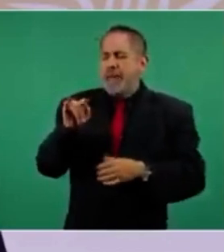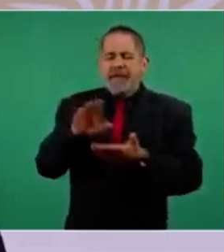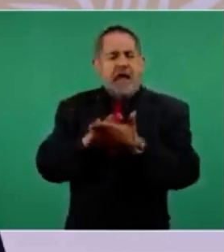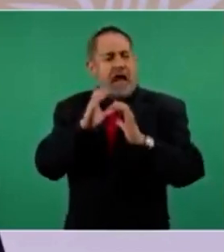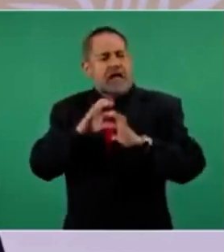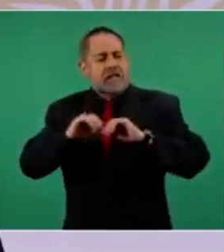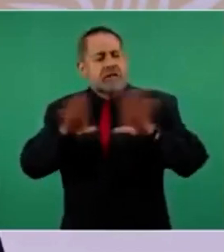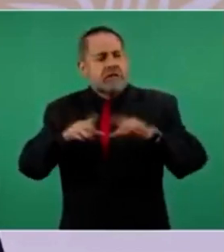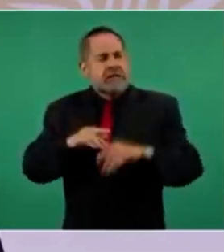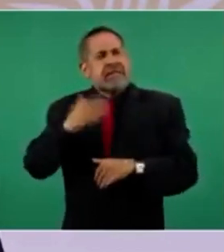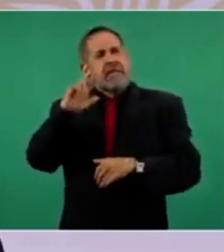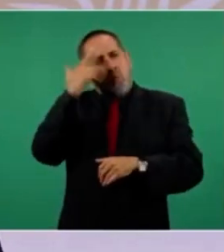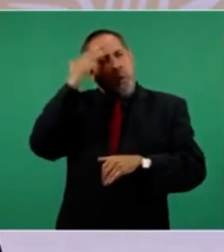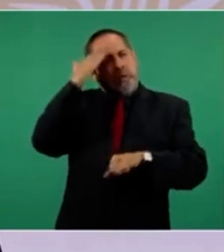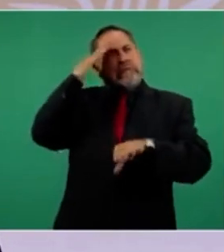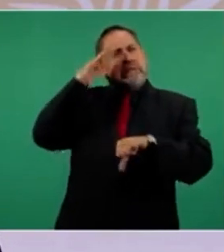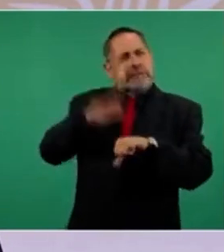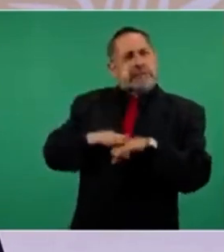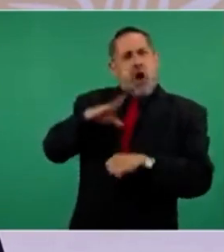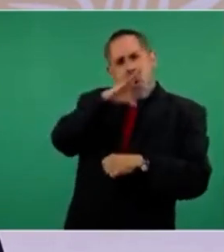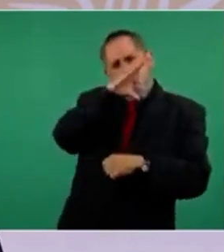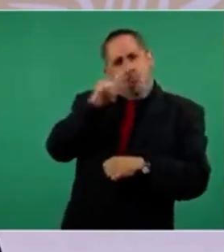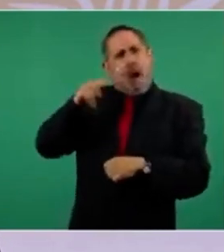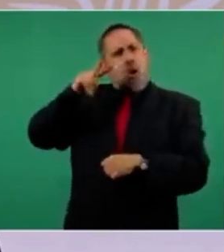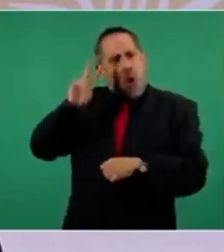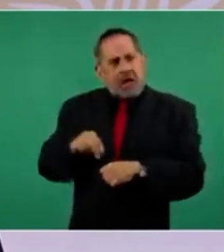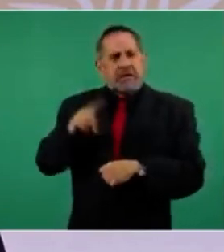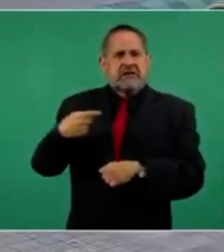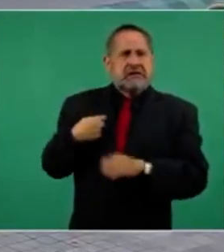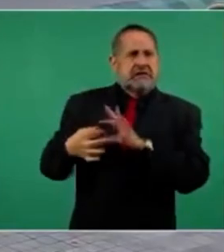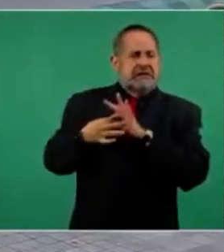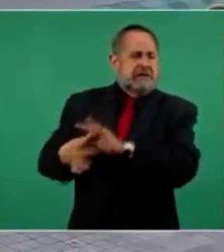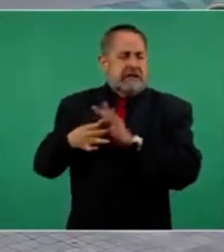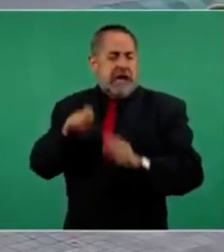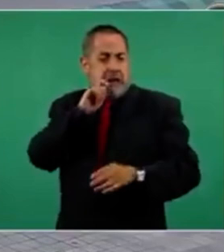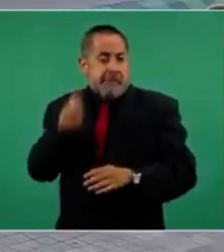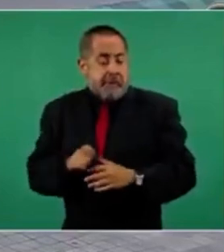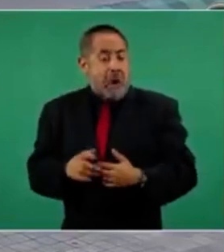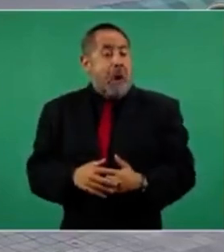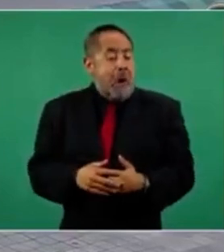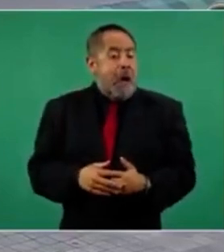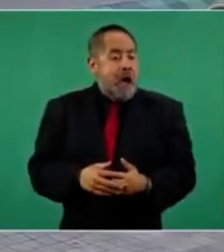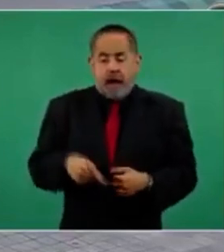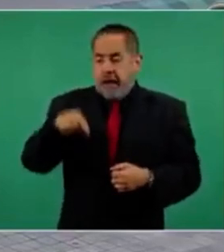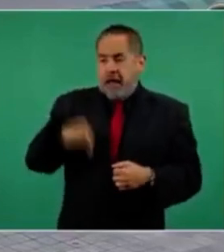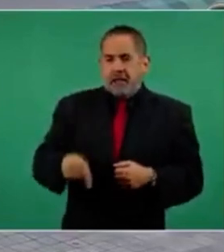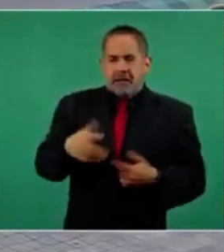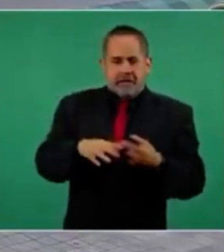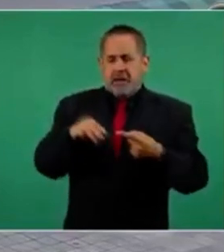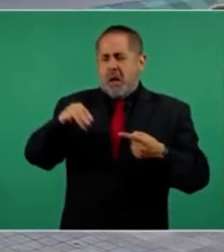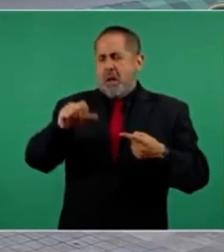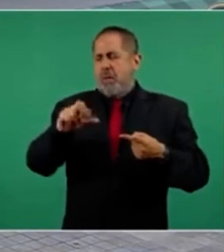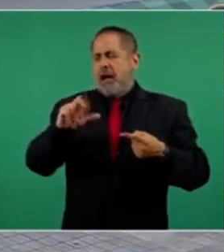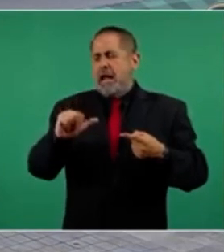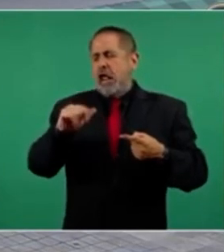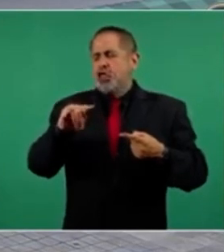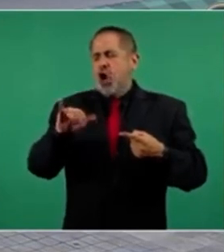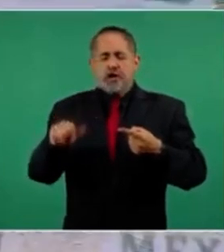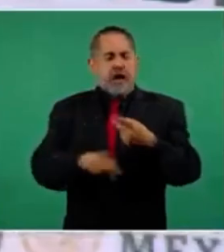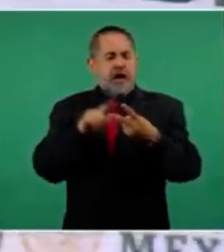ese período mexicano quedaron para siempre en la historia cubana, entre muchos otros, los nombres de María Antonia